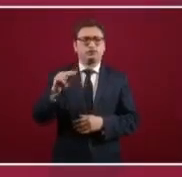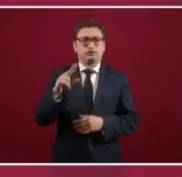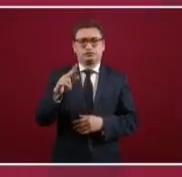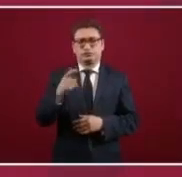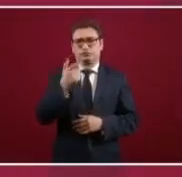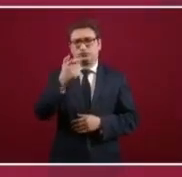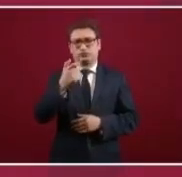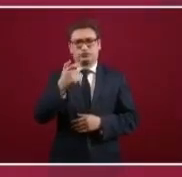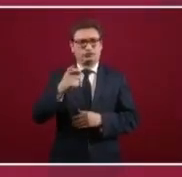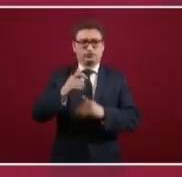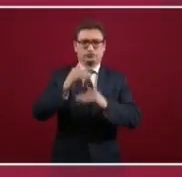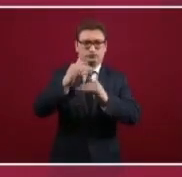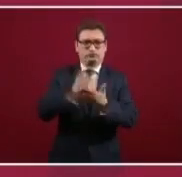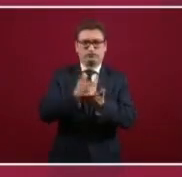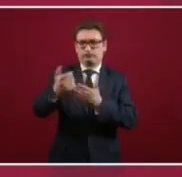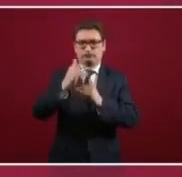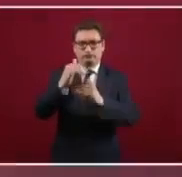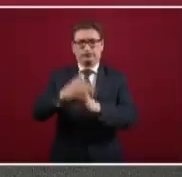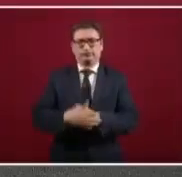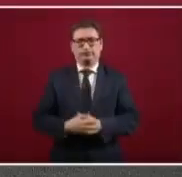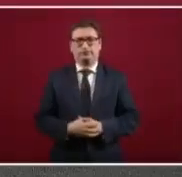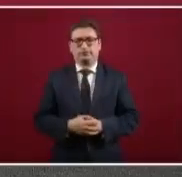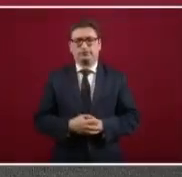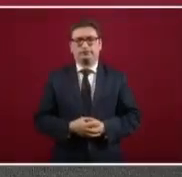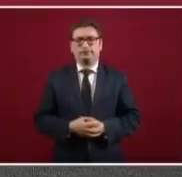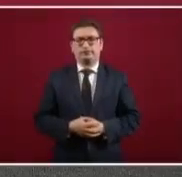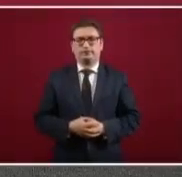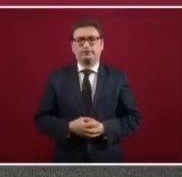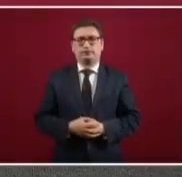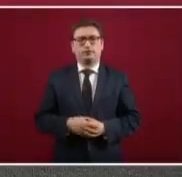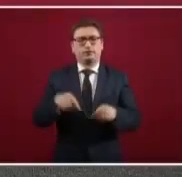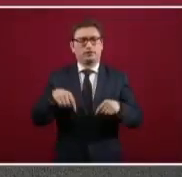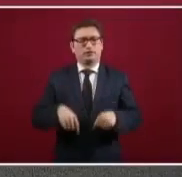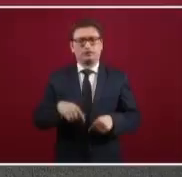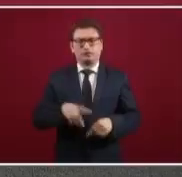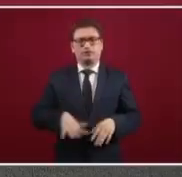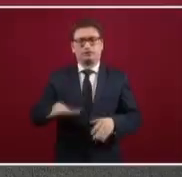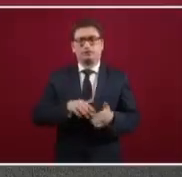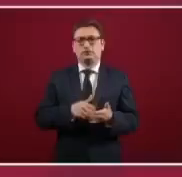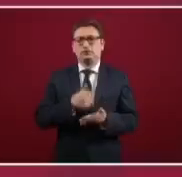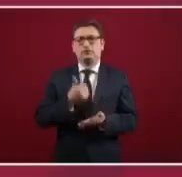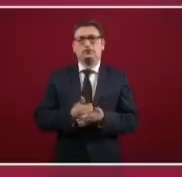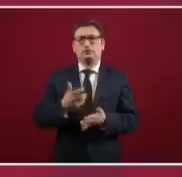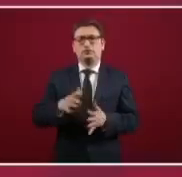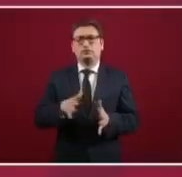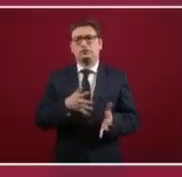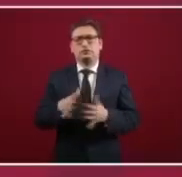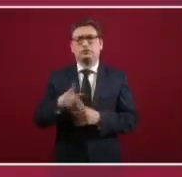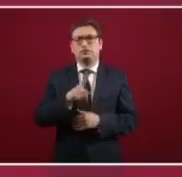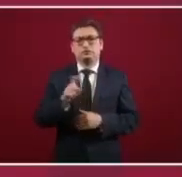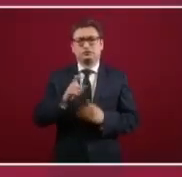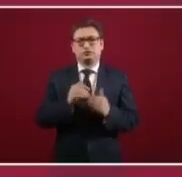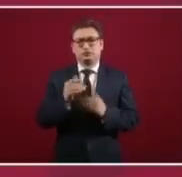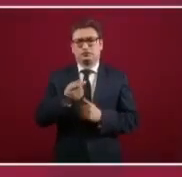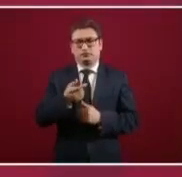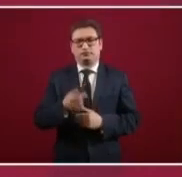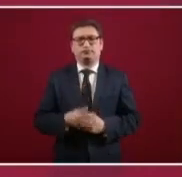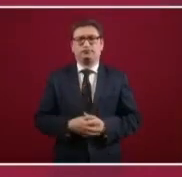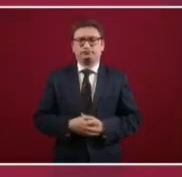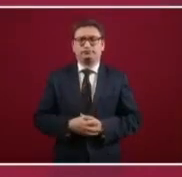mínimo frontera cuando aquí son un poco más de 100 pesos